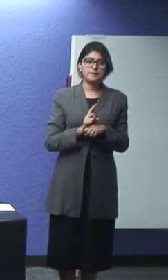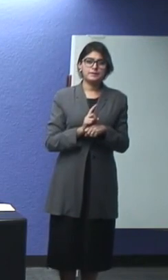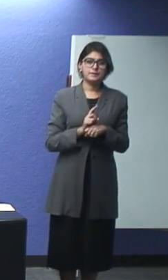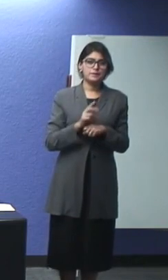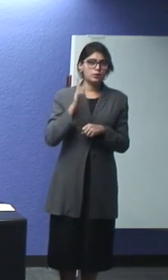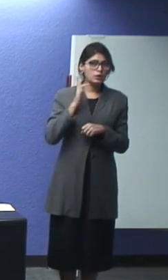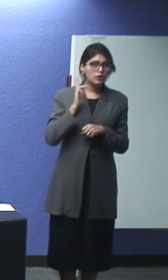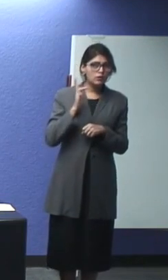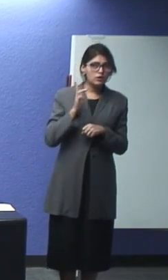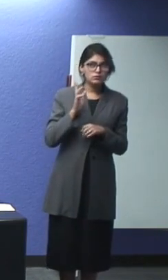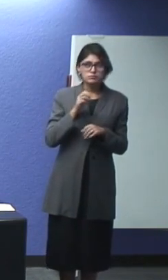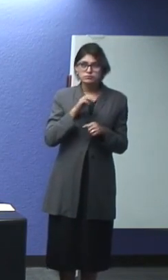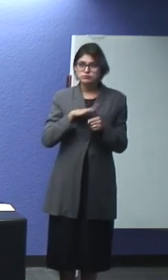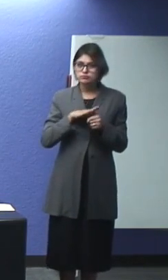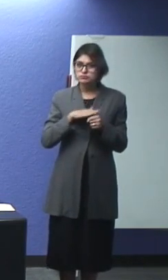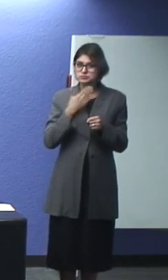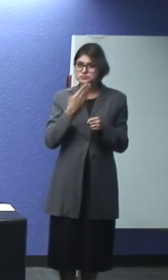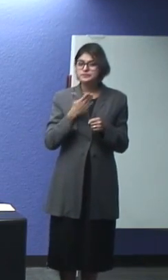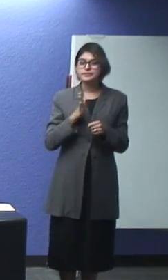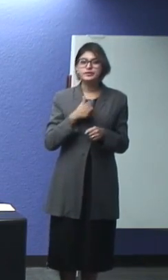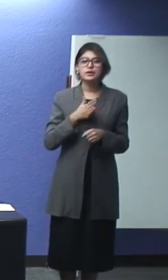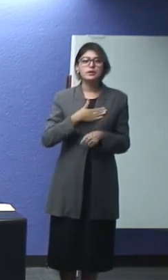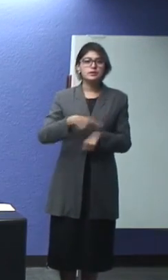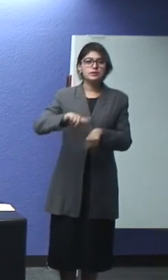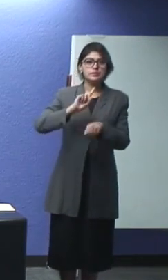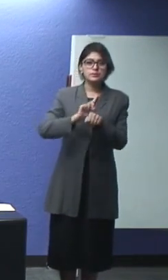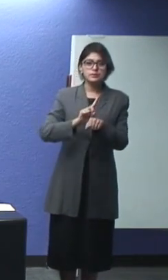Hola, ¿ahí está? Sí, sí, sí. Buenos días,